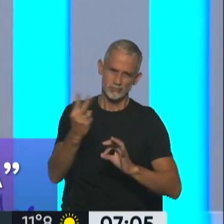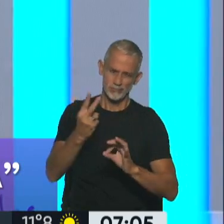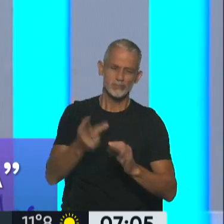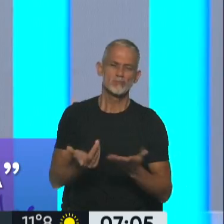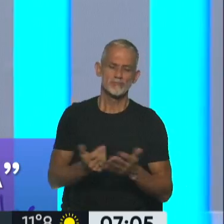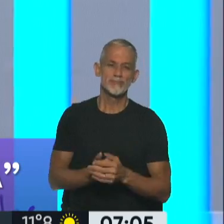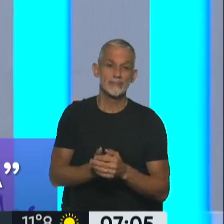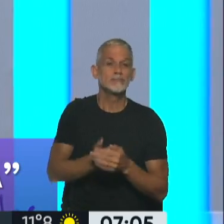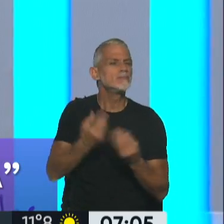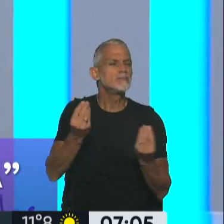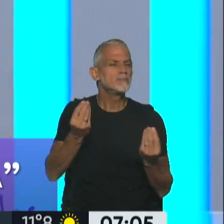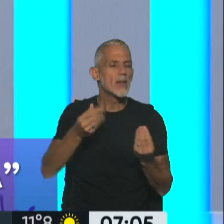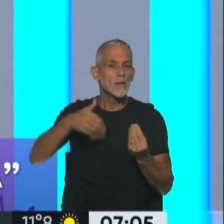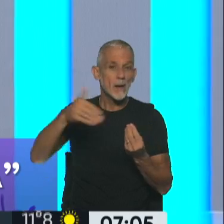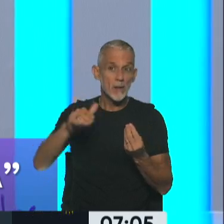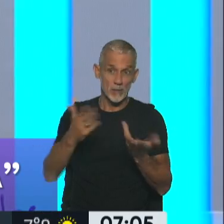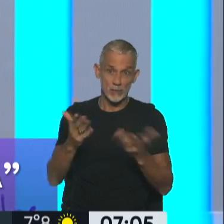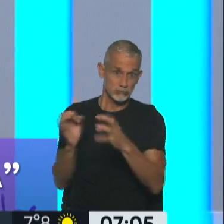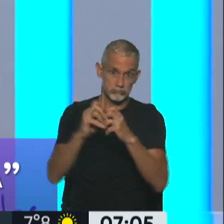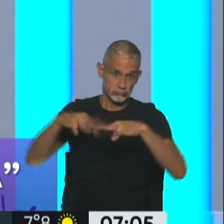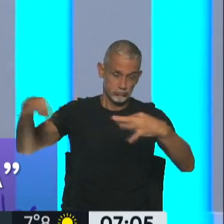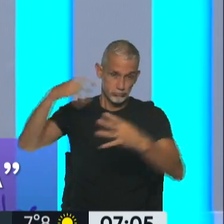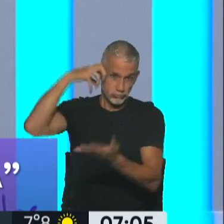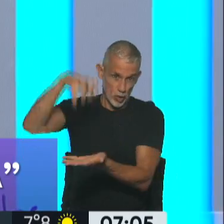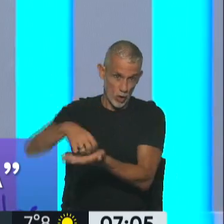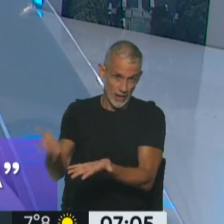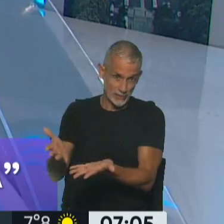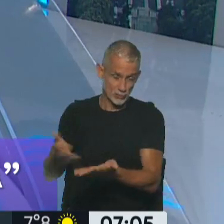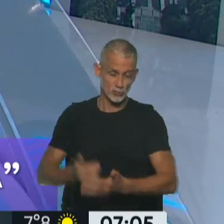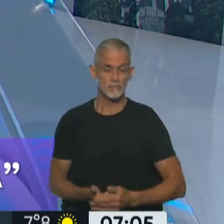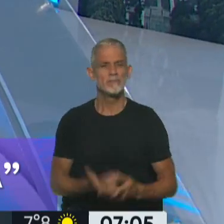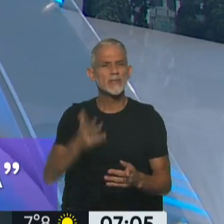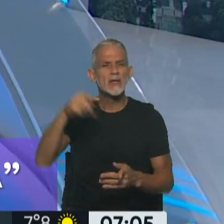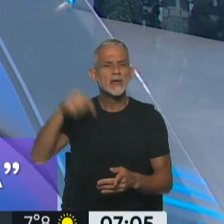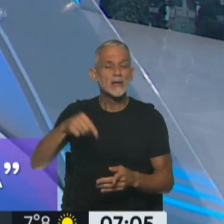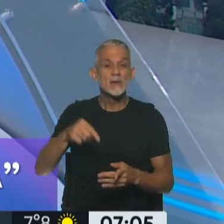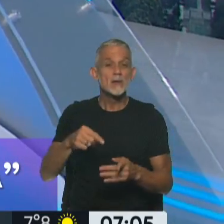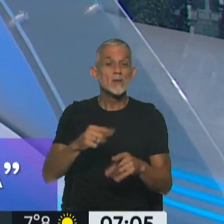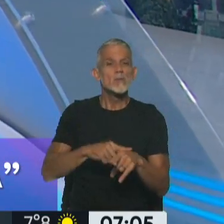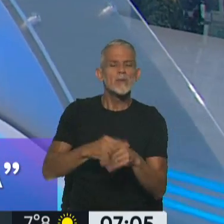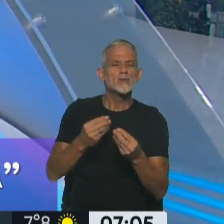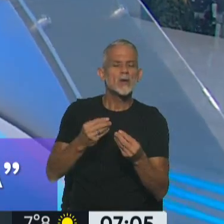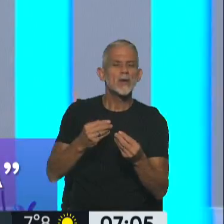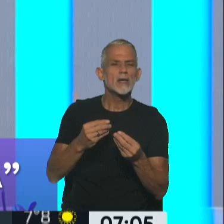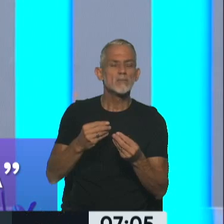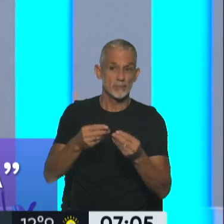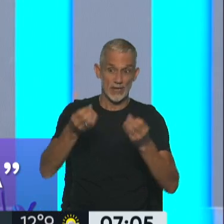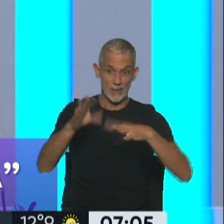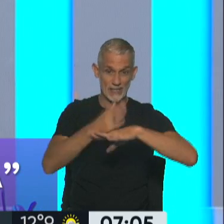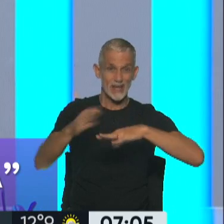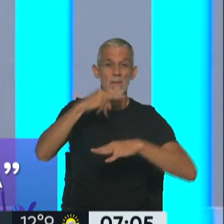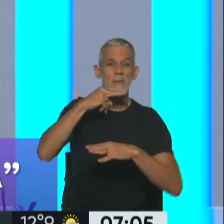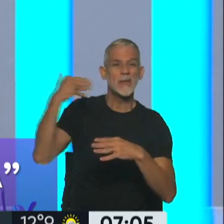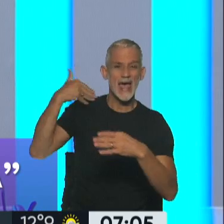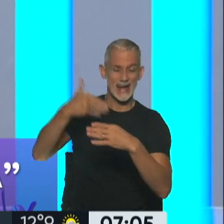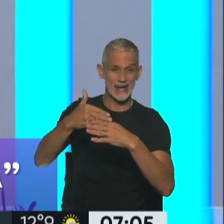lo que en definitiva van a ser los próximos debates que se vienen en el Congreso. En el momento en el cual, recordemos, a partir del viernes,